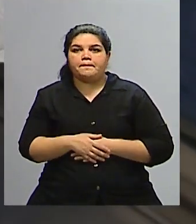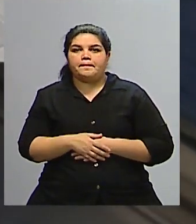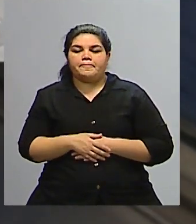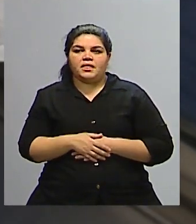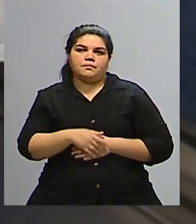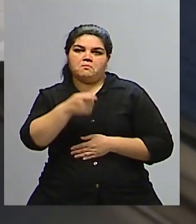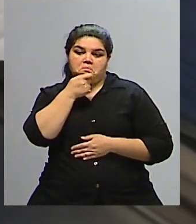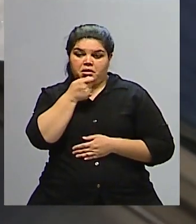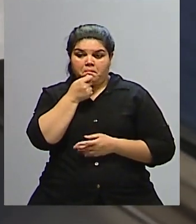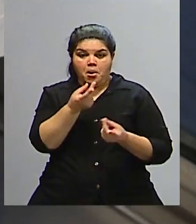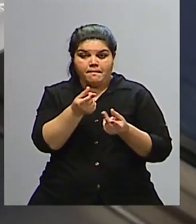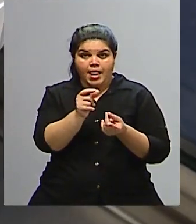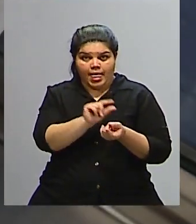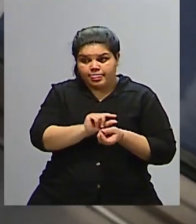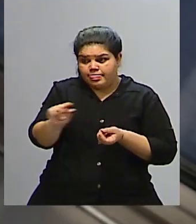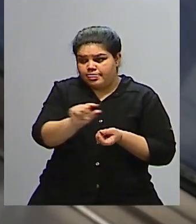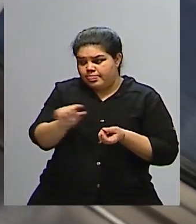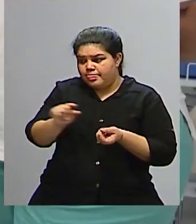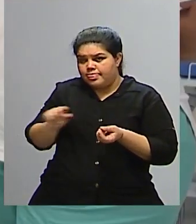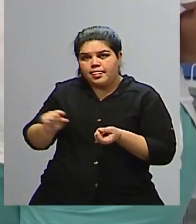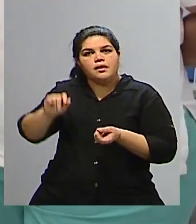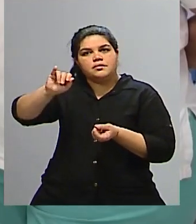hay recursos, y para que los últimos no se hagan nunca,